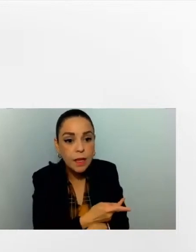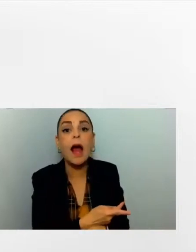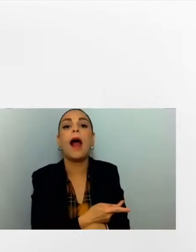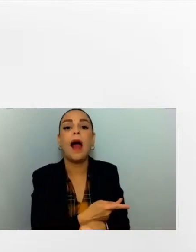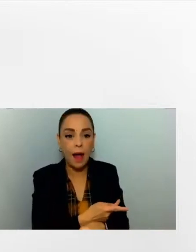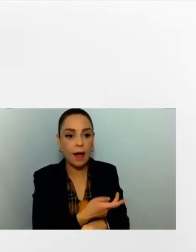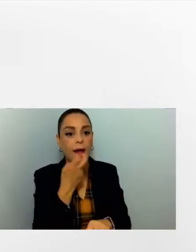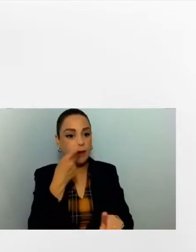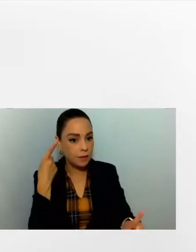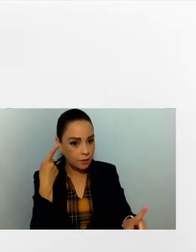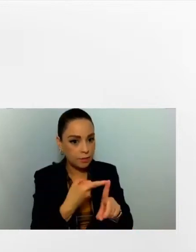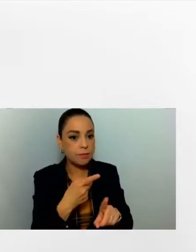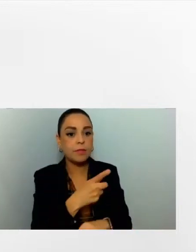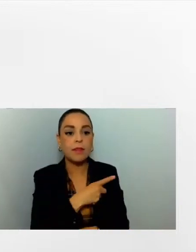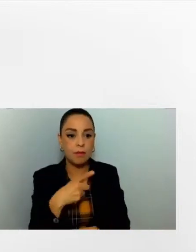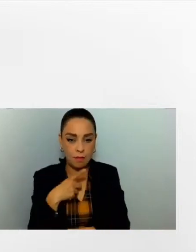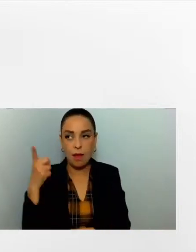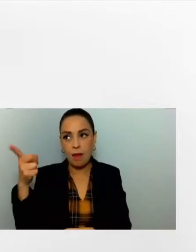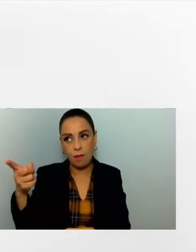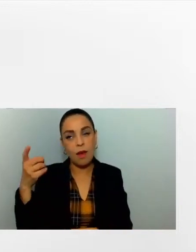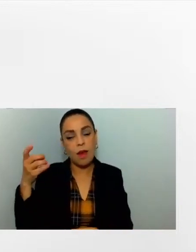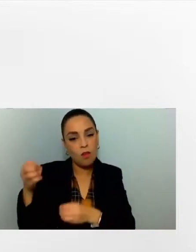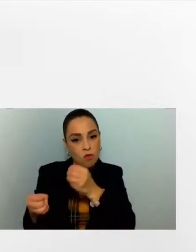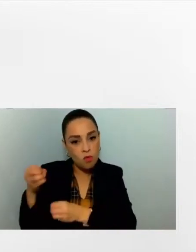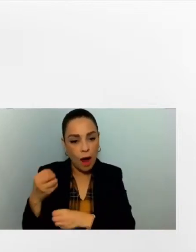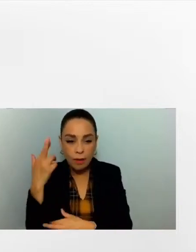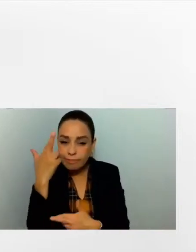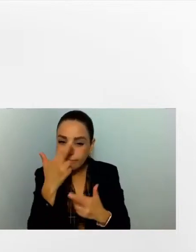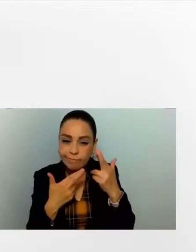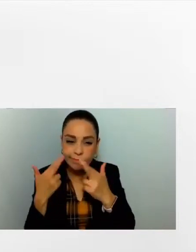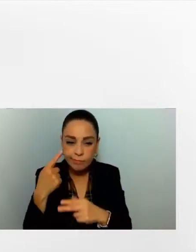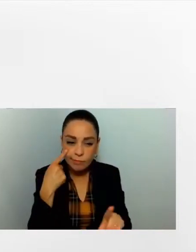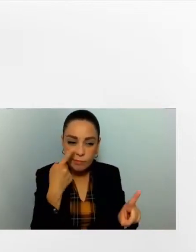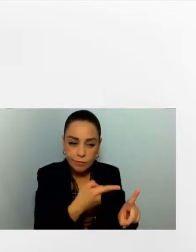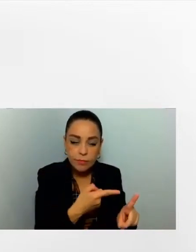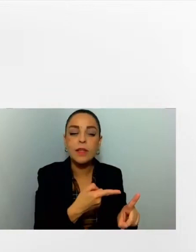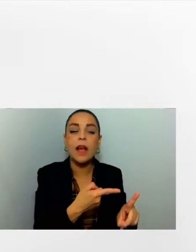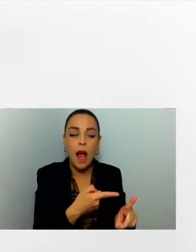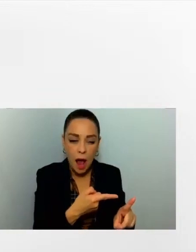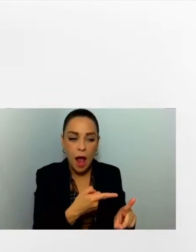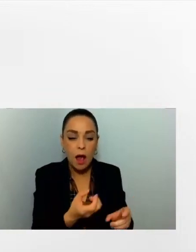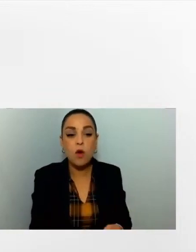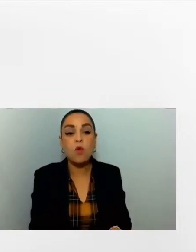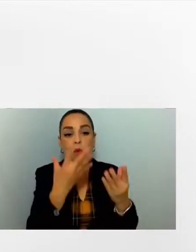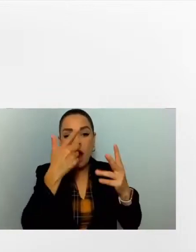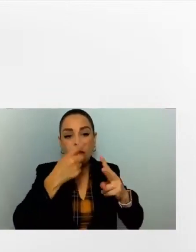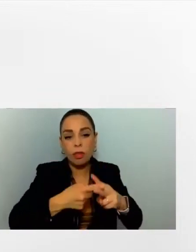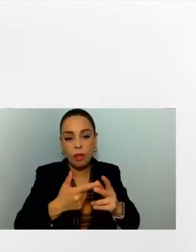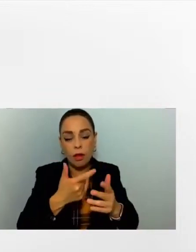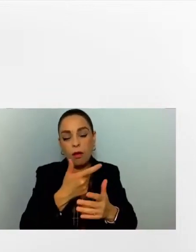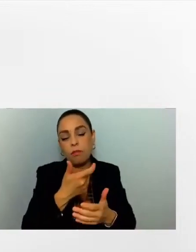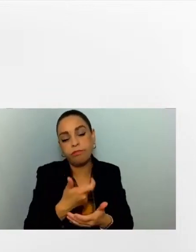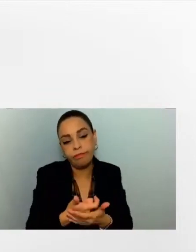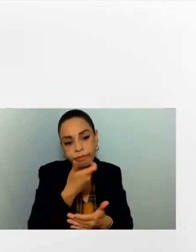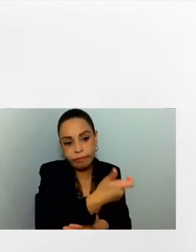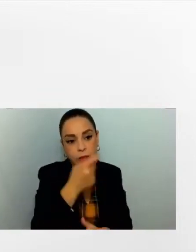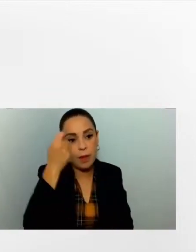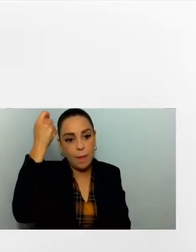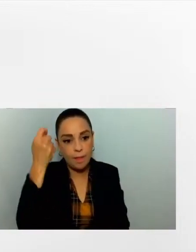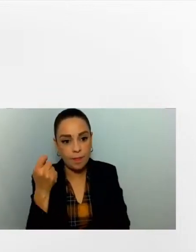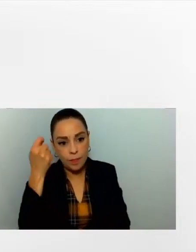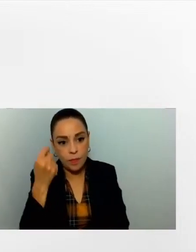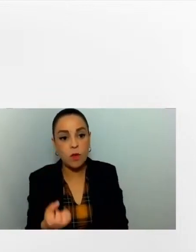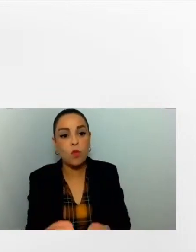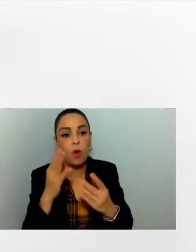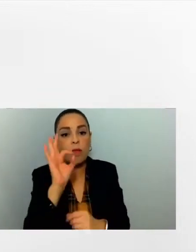que debe de tomar en cuenta la juzgadora o el juzgador para determinar el monto o el porcentaje que se va a